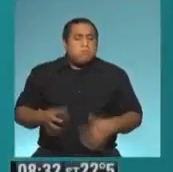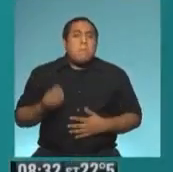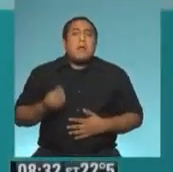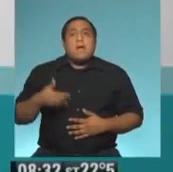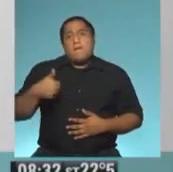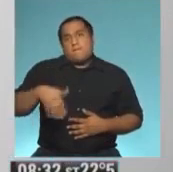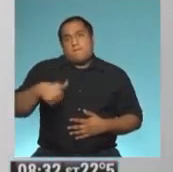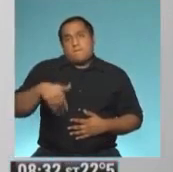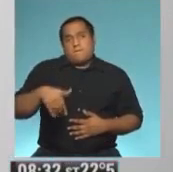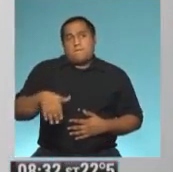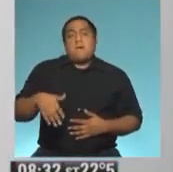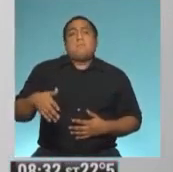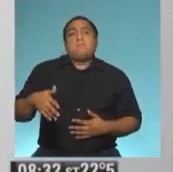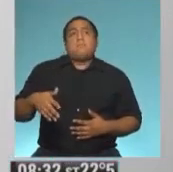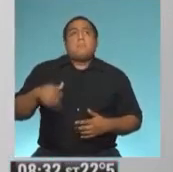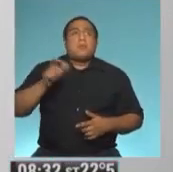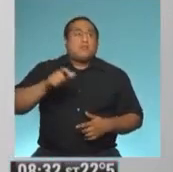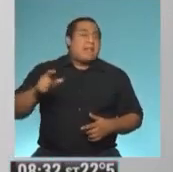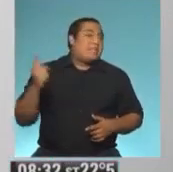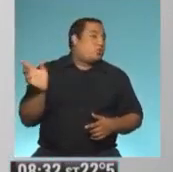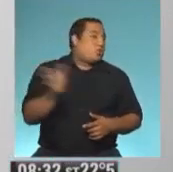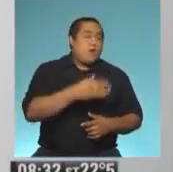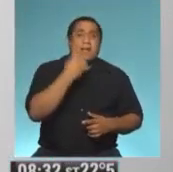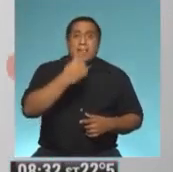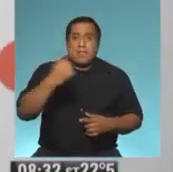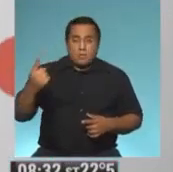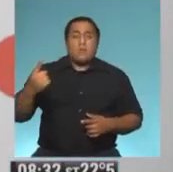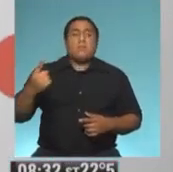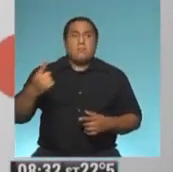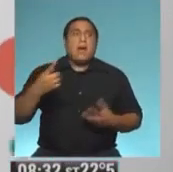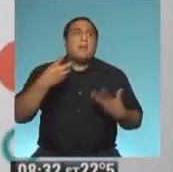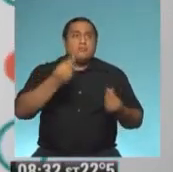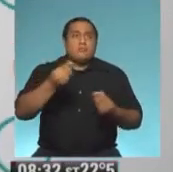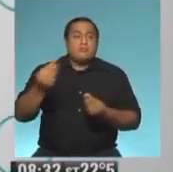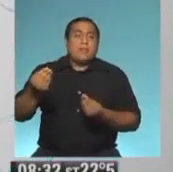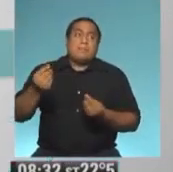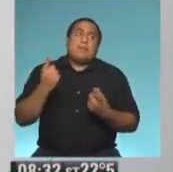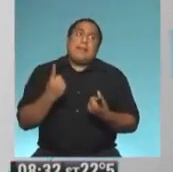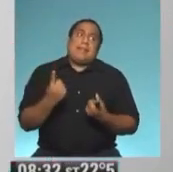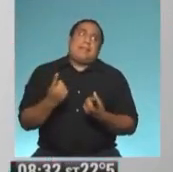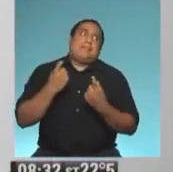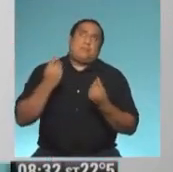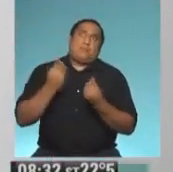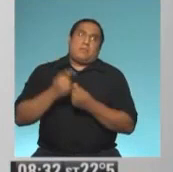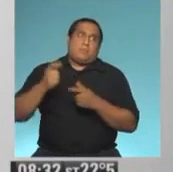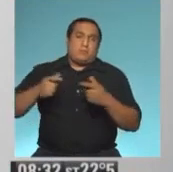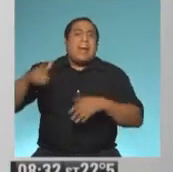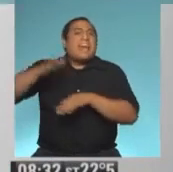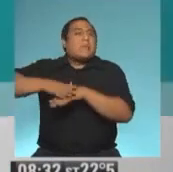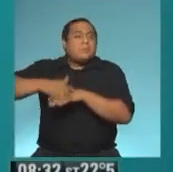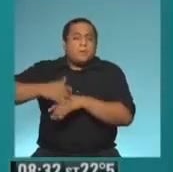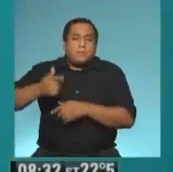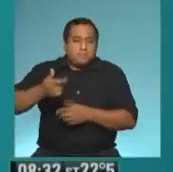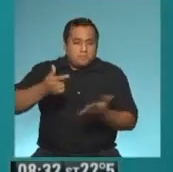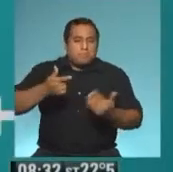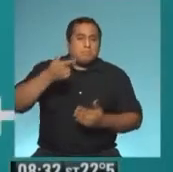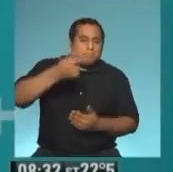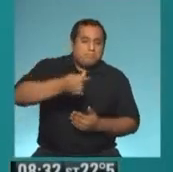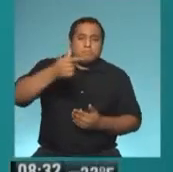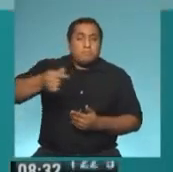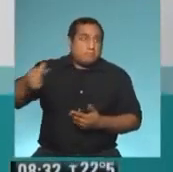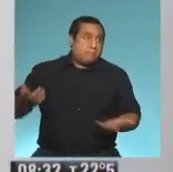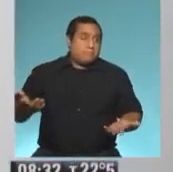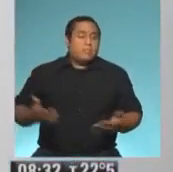poder llegar a cada uno de los ciudadanos y ciudadanas. Vamos a necesitar mucha gente que vacune. Así es, así